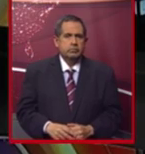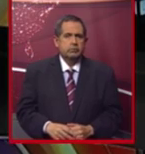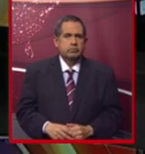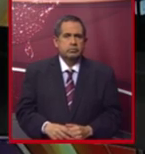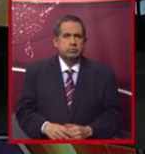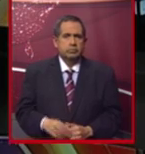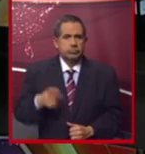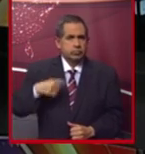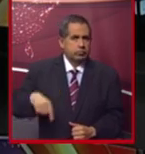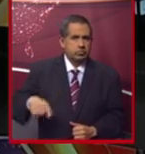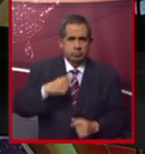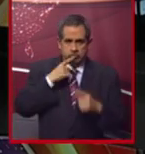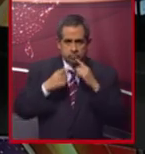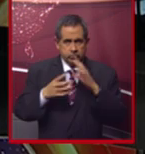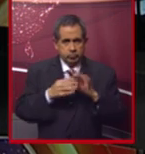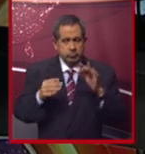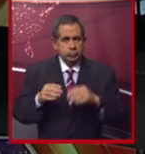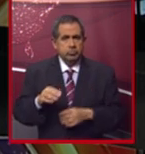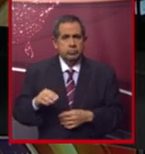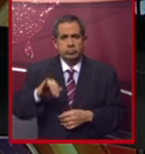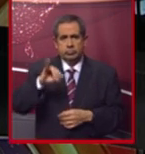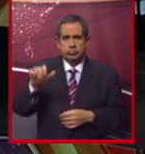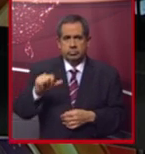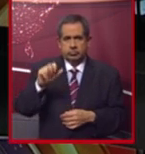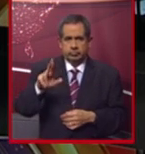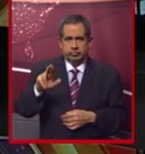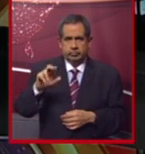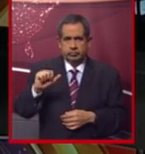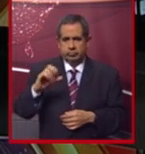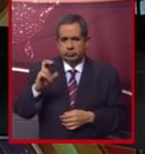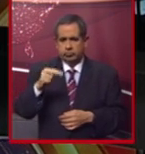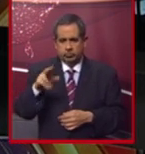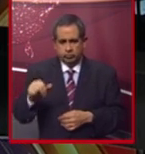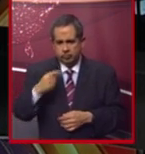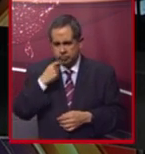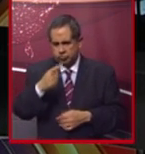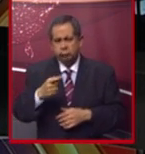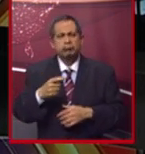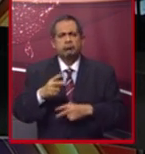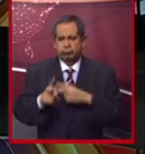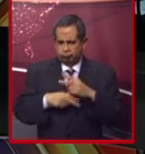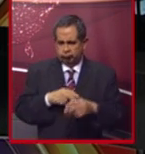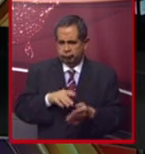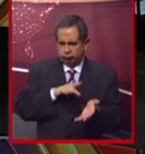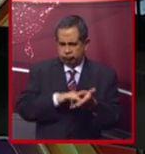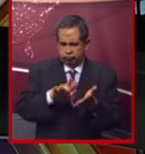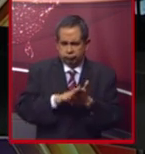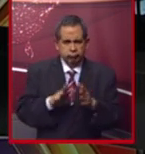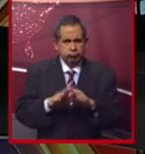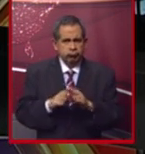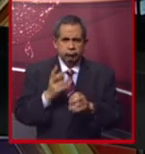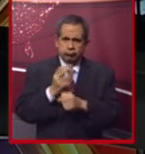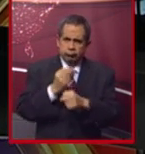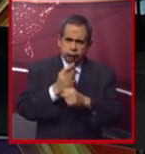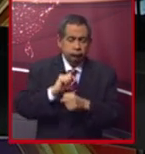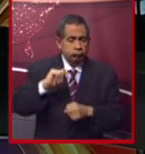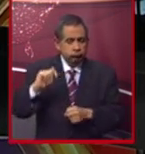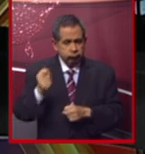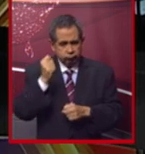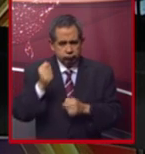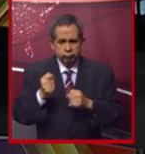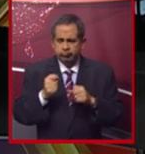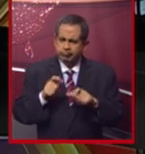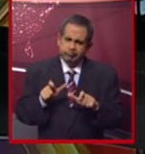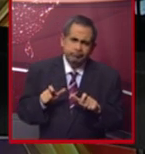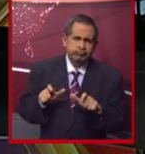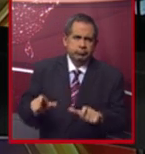Bueno, entre las respuestas, Francisco Javier Ramírez Acuña respaldó la visión de reforzar las medidas técnicas contra el uso de tecnologías